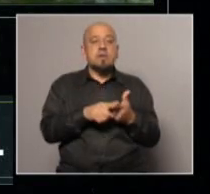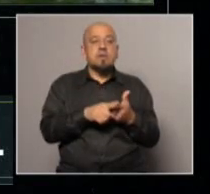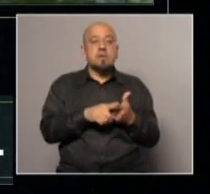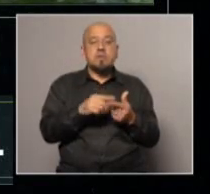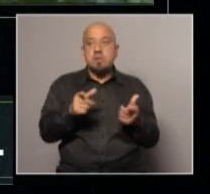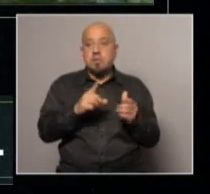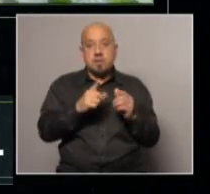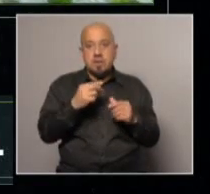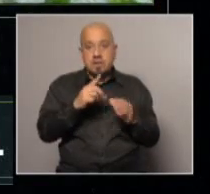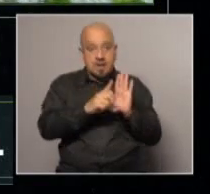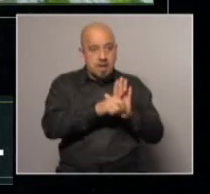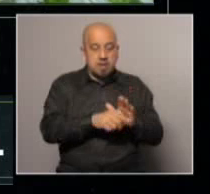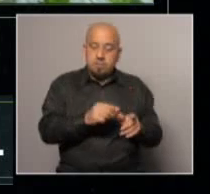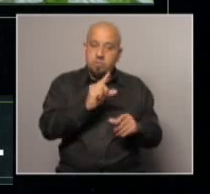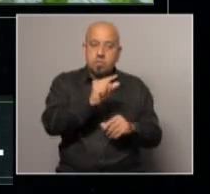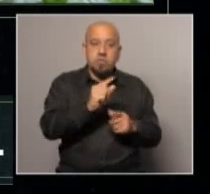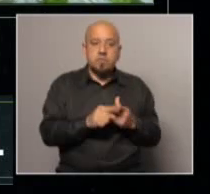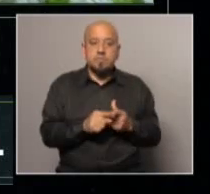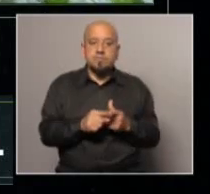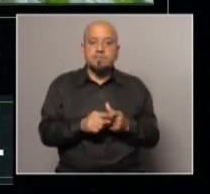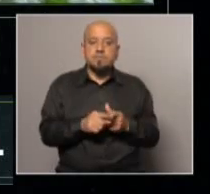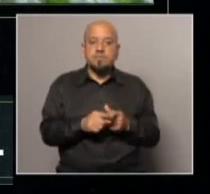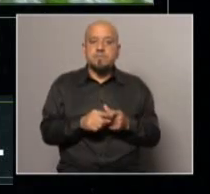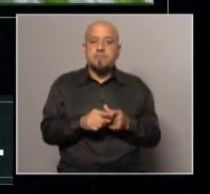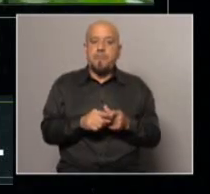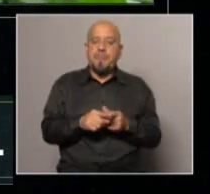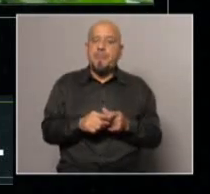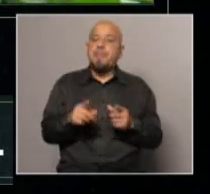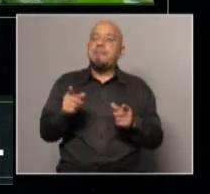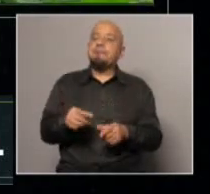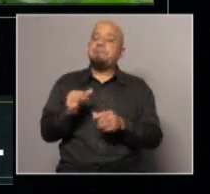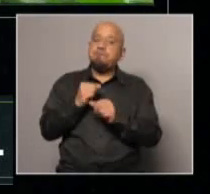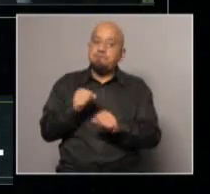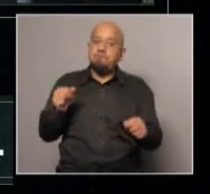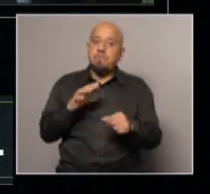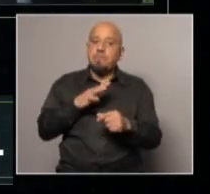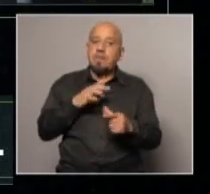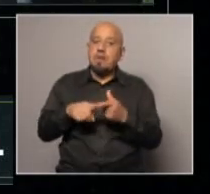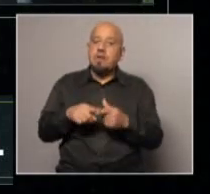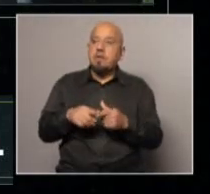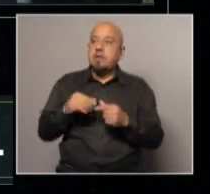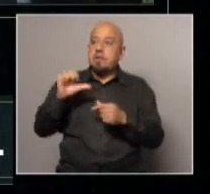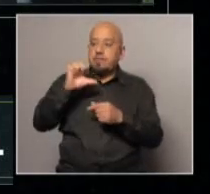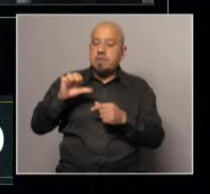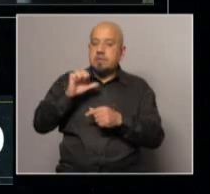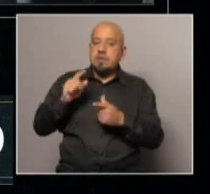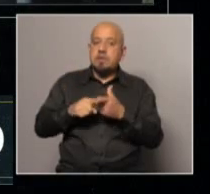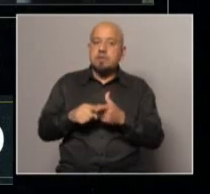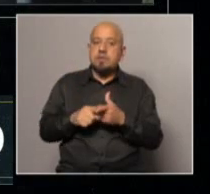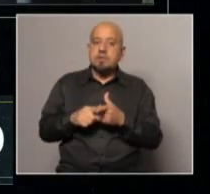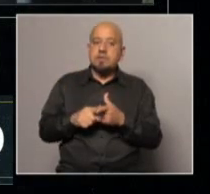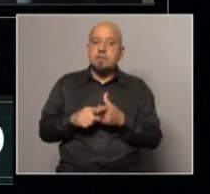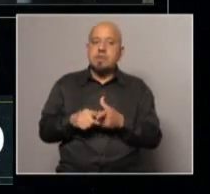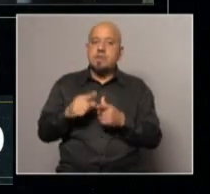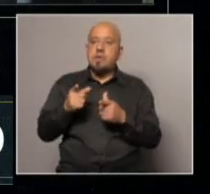países. Eso habla de que puede haber una tendencia a que grandes o chicas empresas terminen siendo